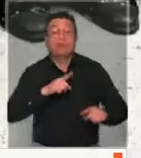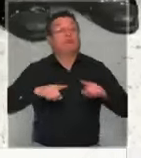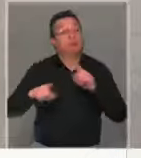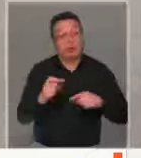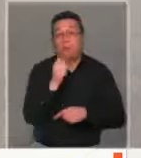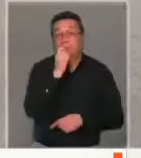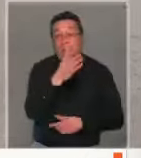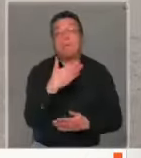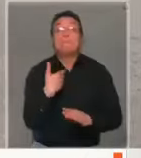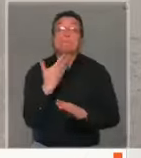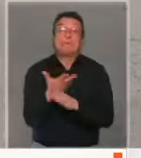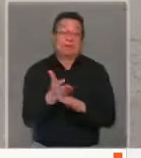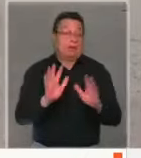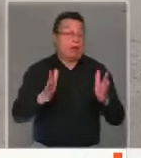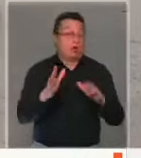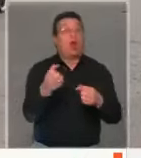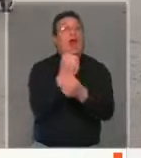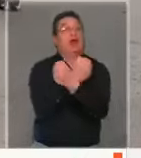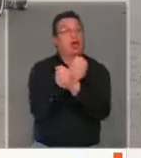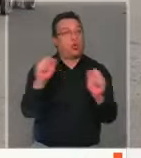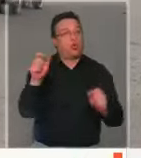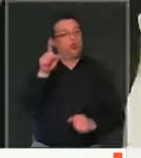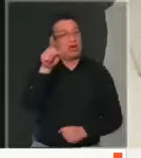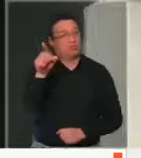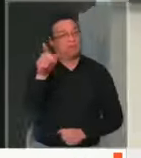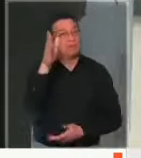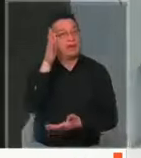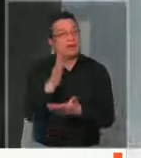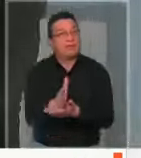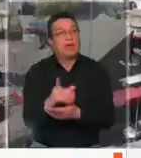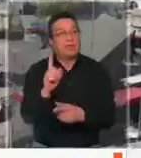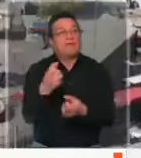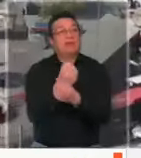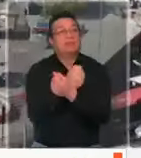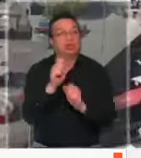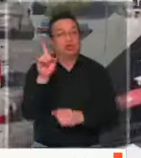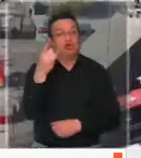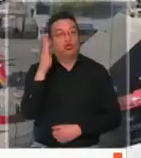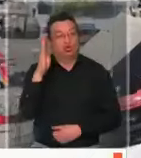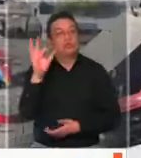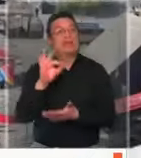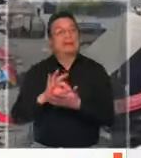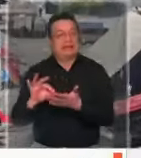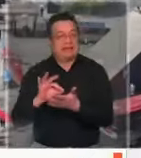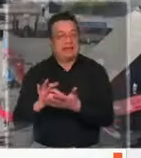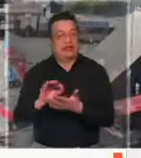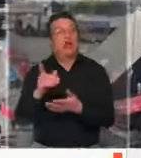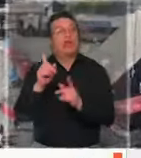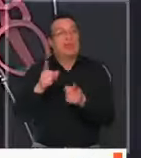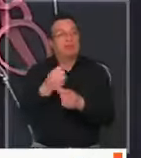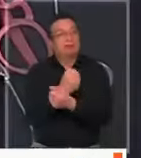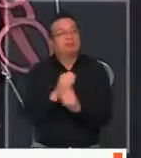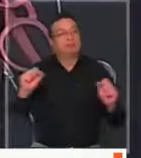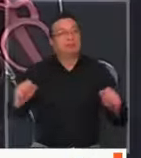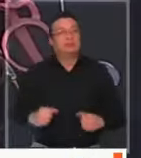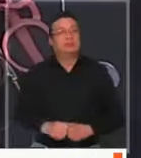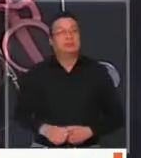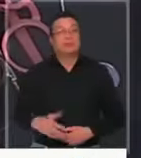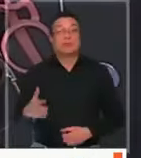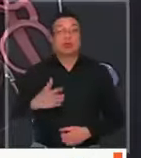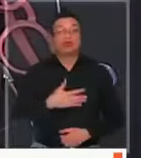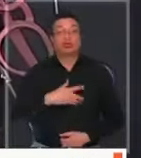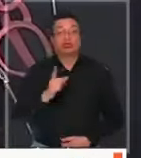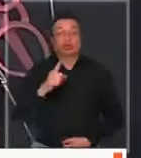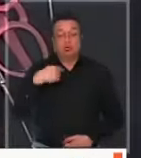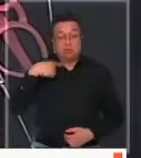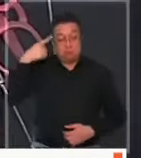pedir probablemente la renuncia, y se lo digo, creo que aquí debiera renunciar el subsecretario de Red Asistencial. Yo no estoy pensando